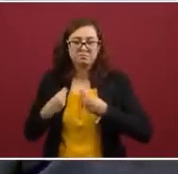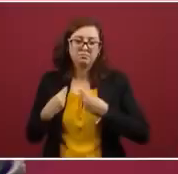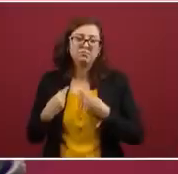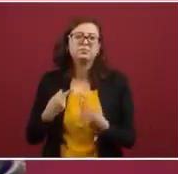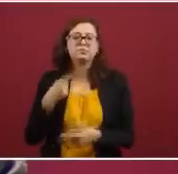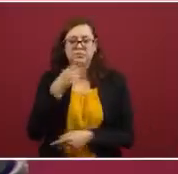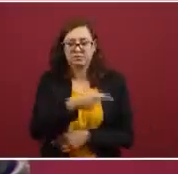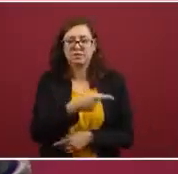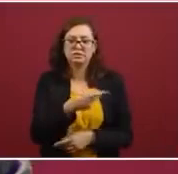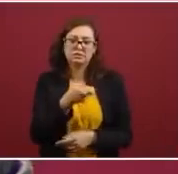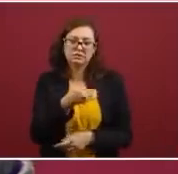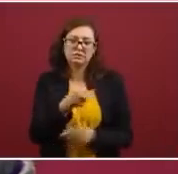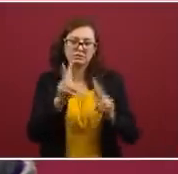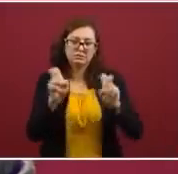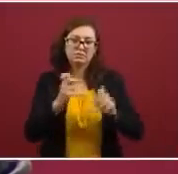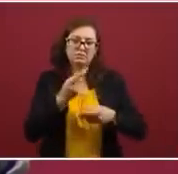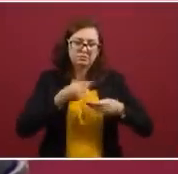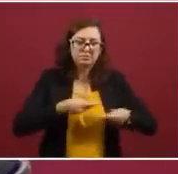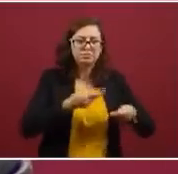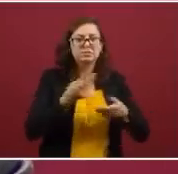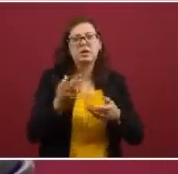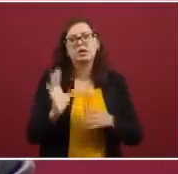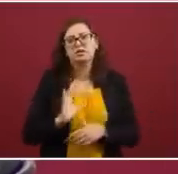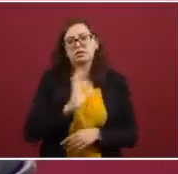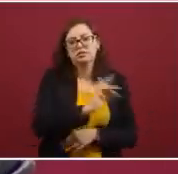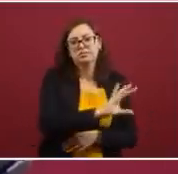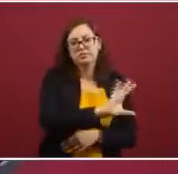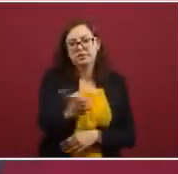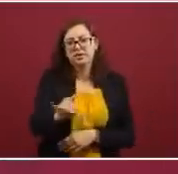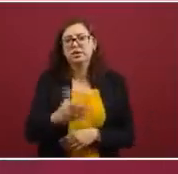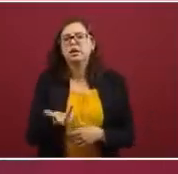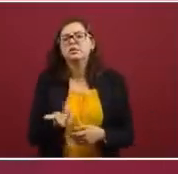de pidiegas. Son